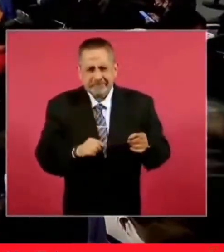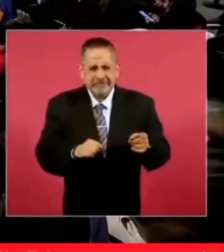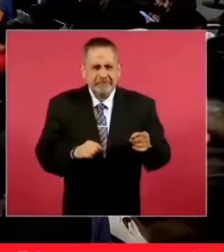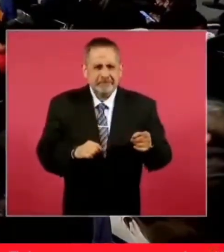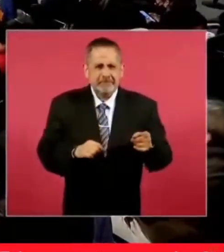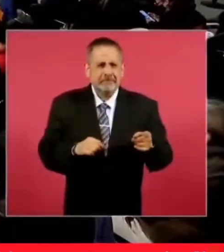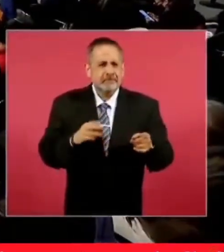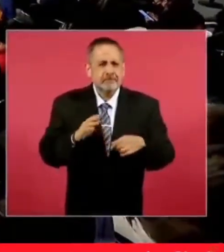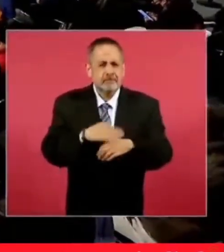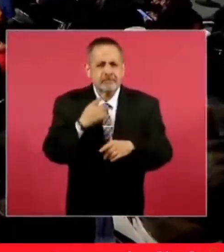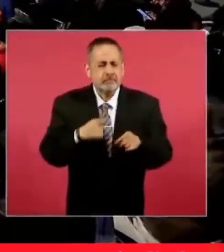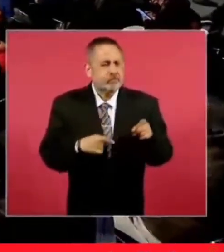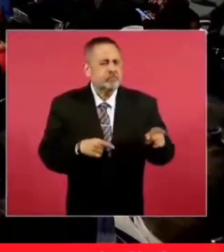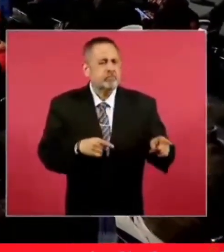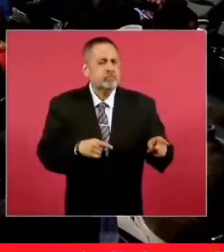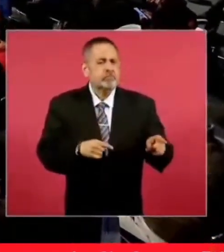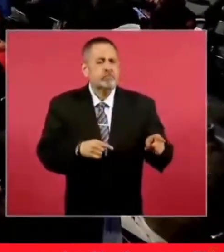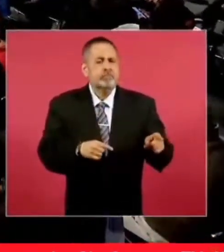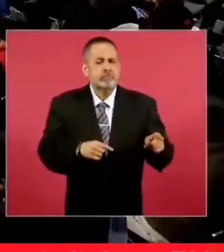porque